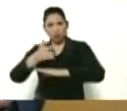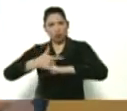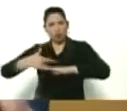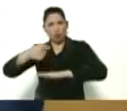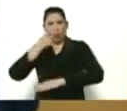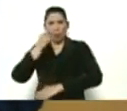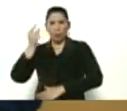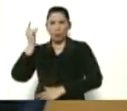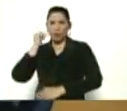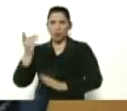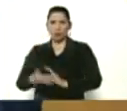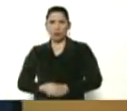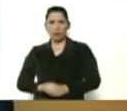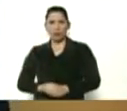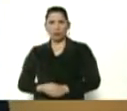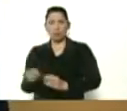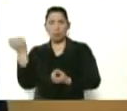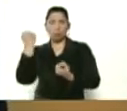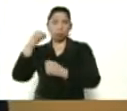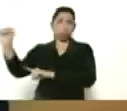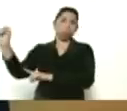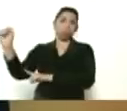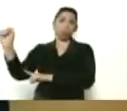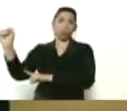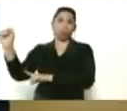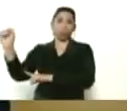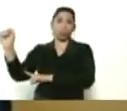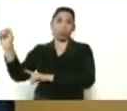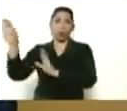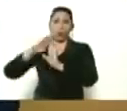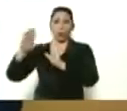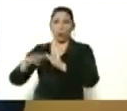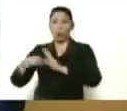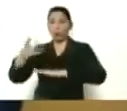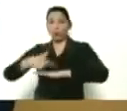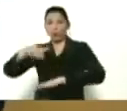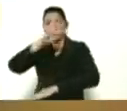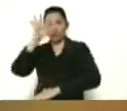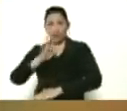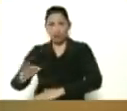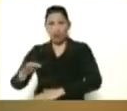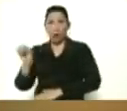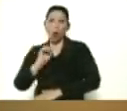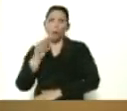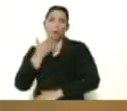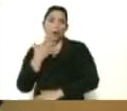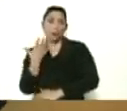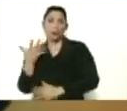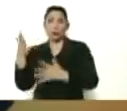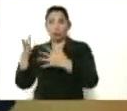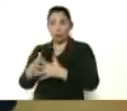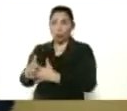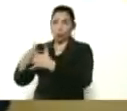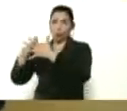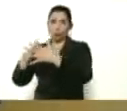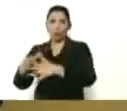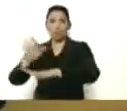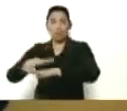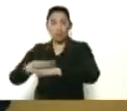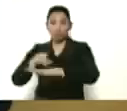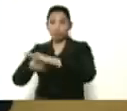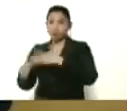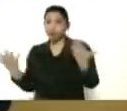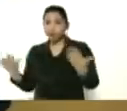que sencillamente desobedecieron las órdenes del gobierno federal. O el caso de los Estados Unidos de Norteamérica.